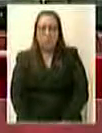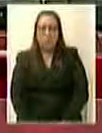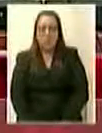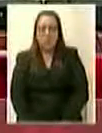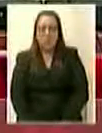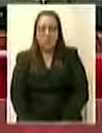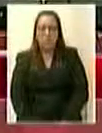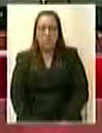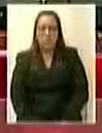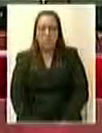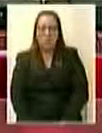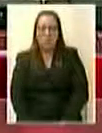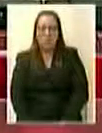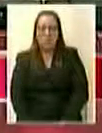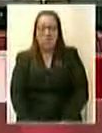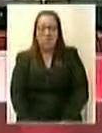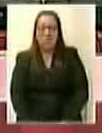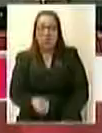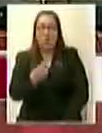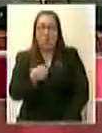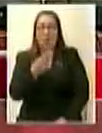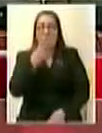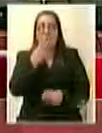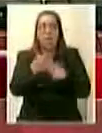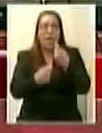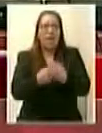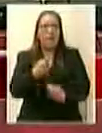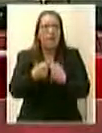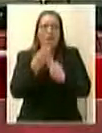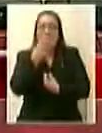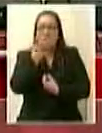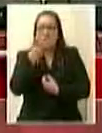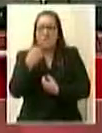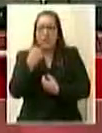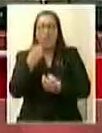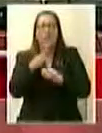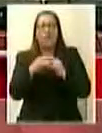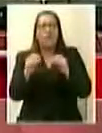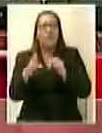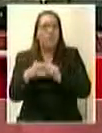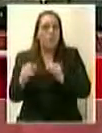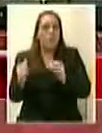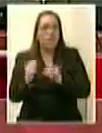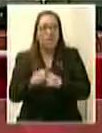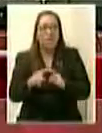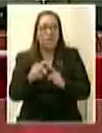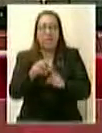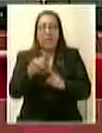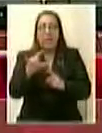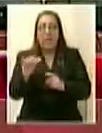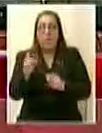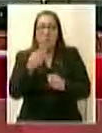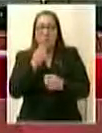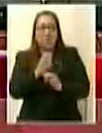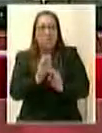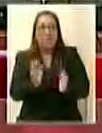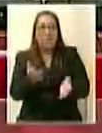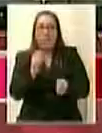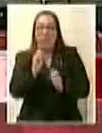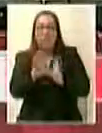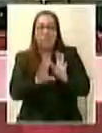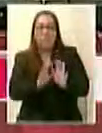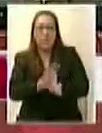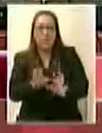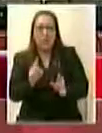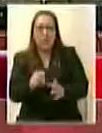escuchado propaganda para el platanito, la manzanita, las verduras, las frutas, el olluquito, la quinoa, etcétera, etcétera? Nadie hace